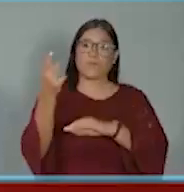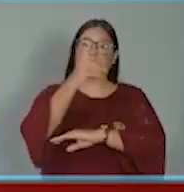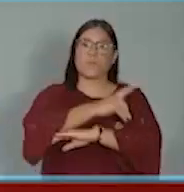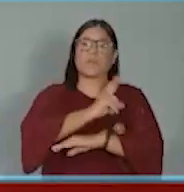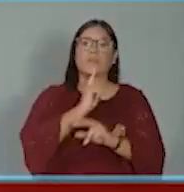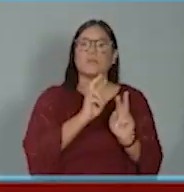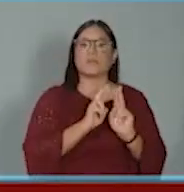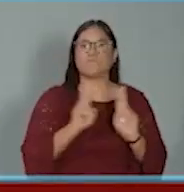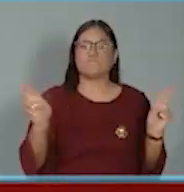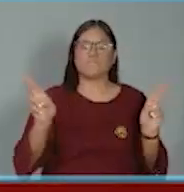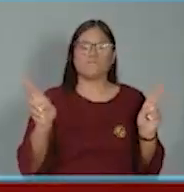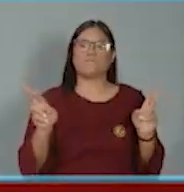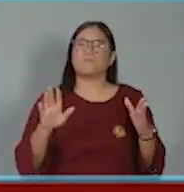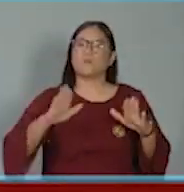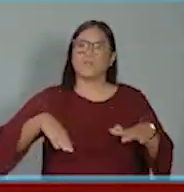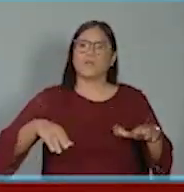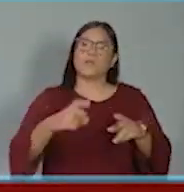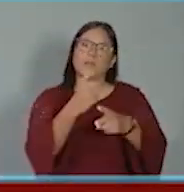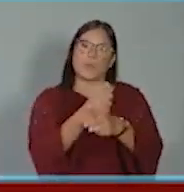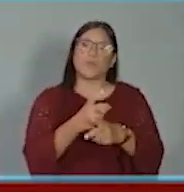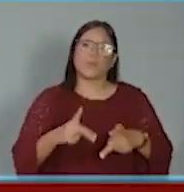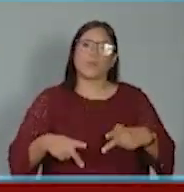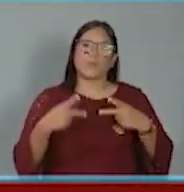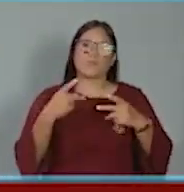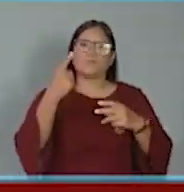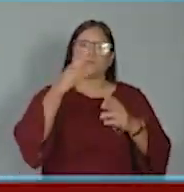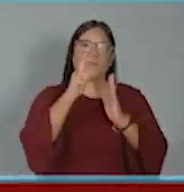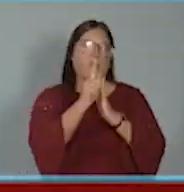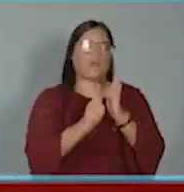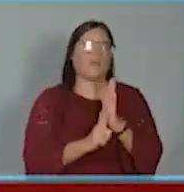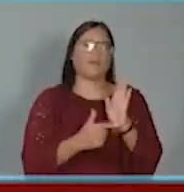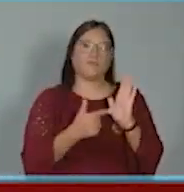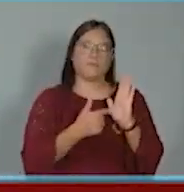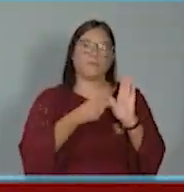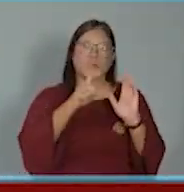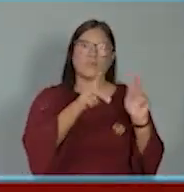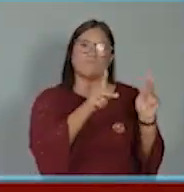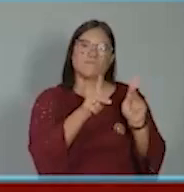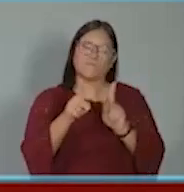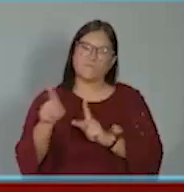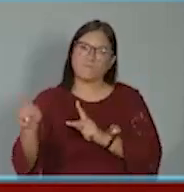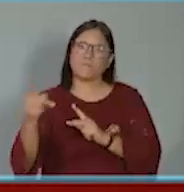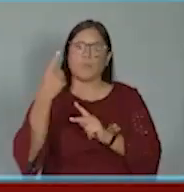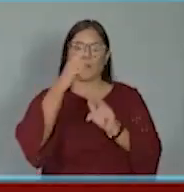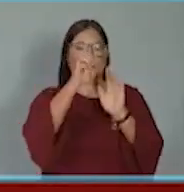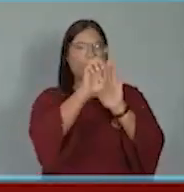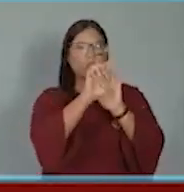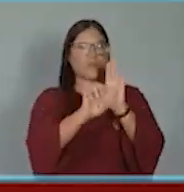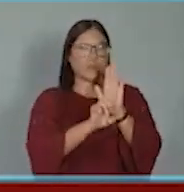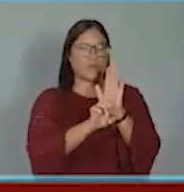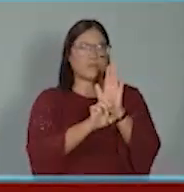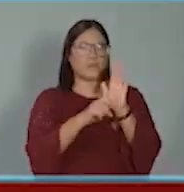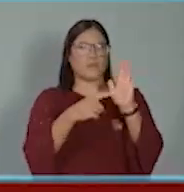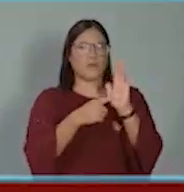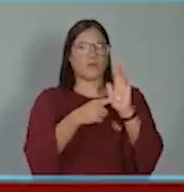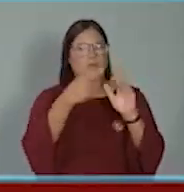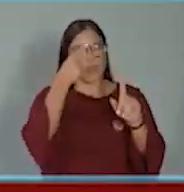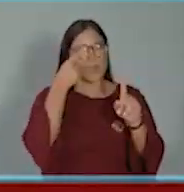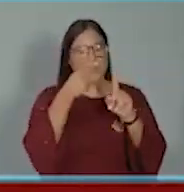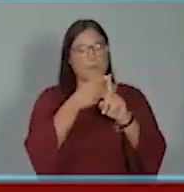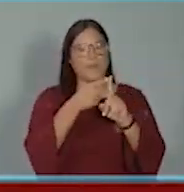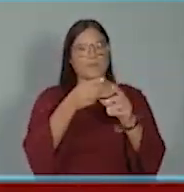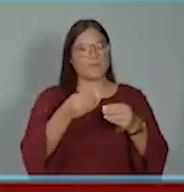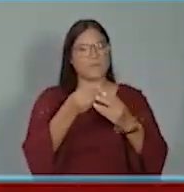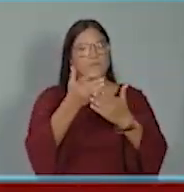es un reto Yo creo que el principal y también entonces como adecuar a la oficina nacional estadística a las demandas que